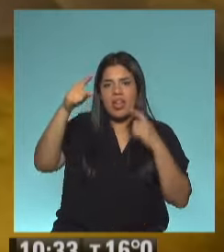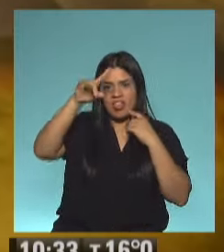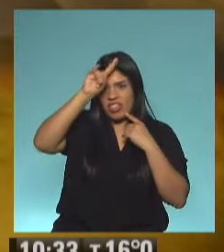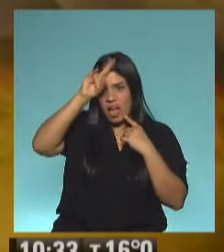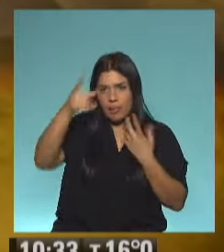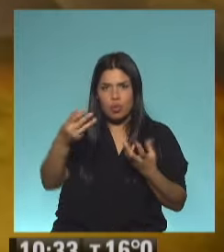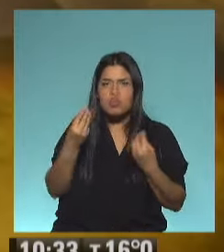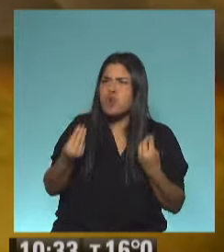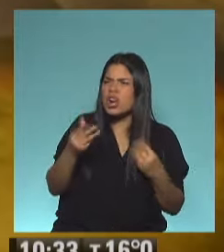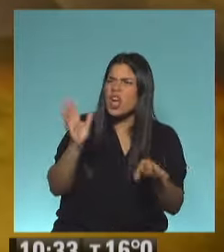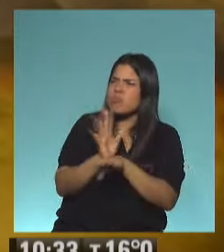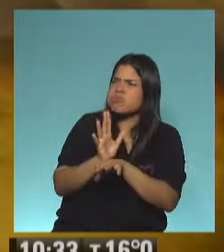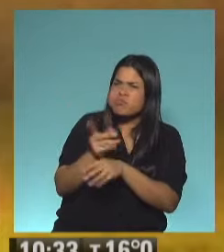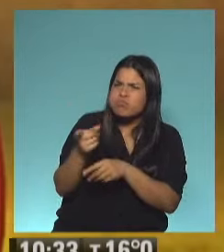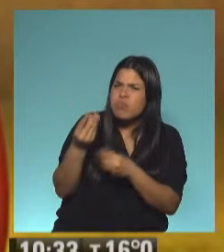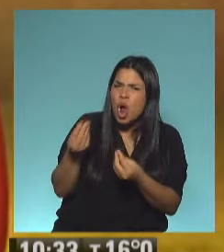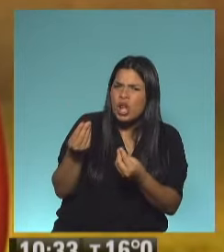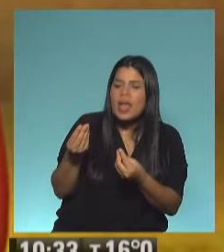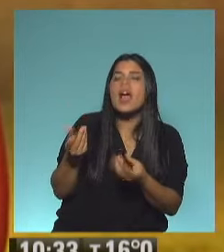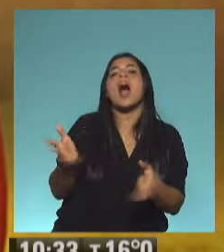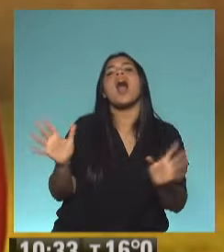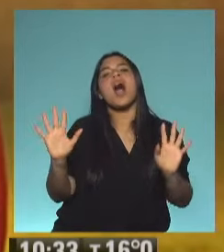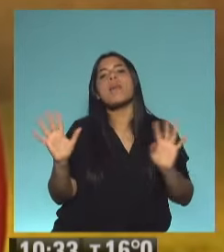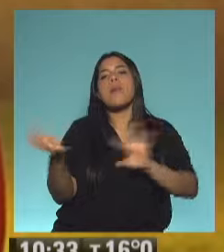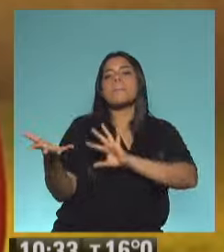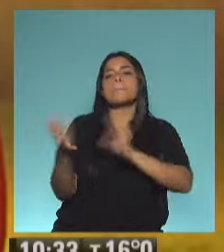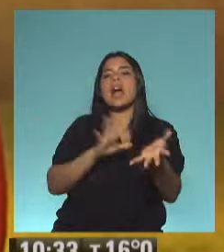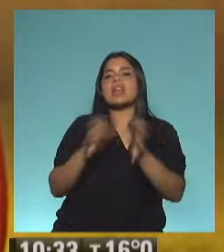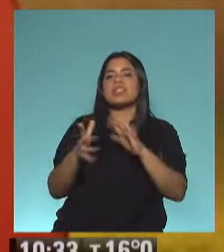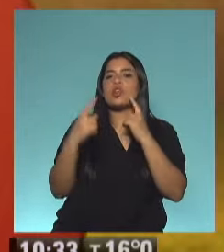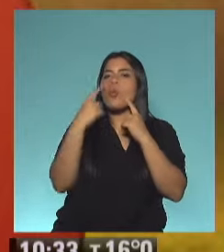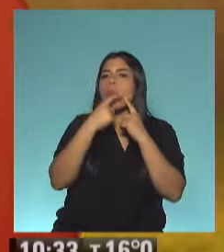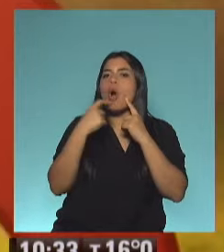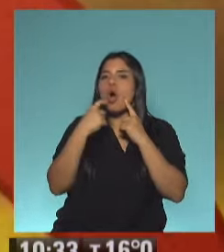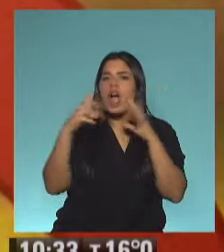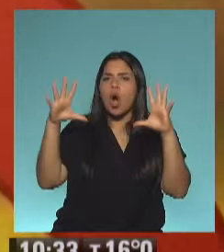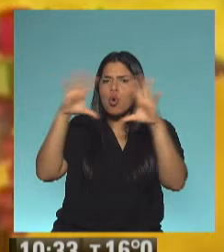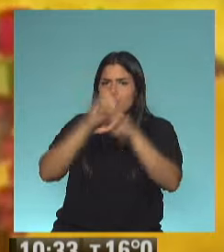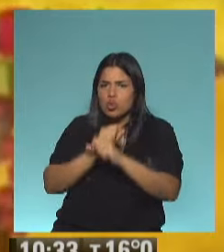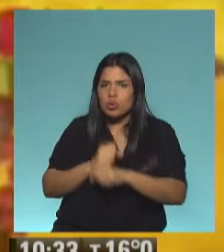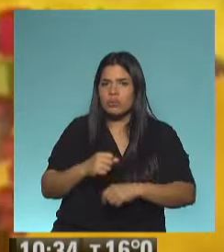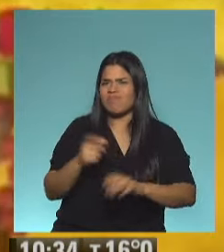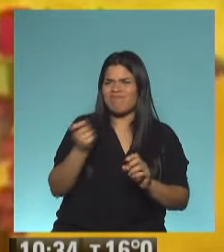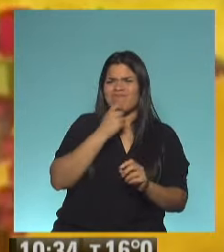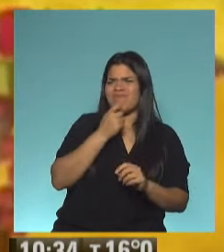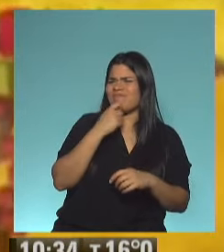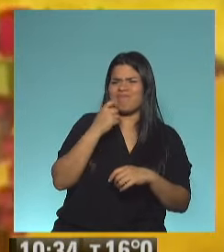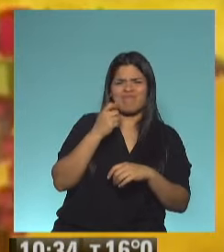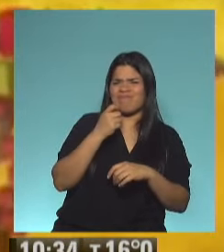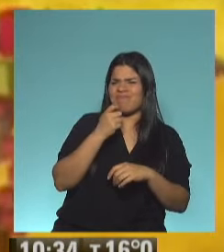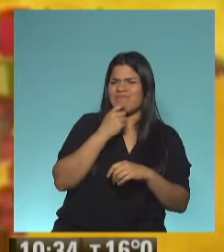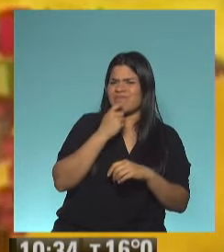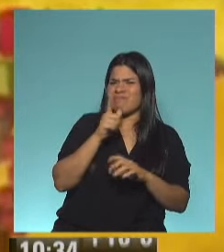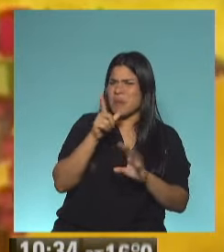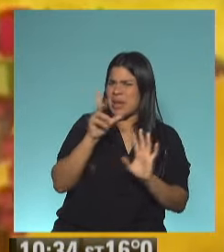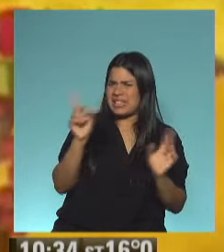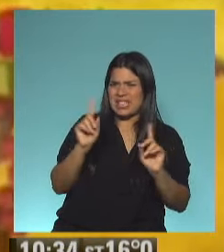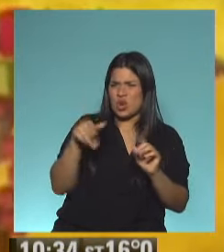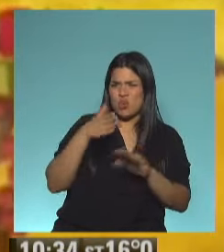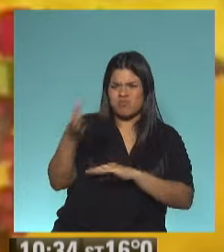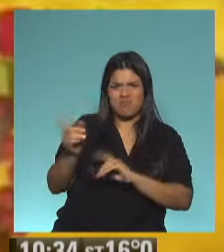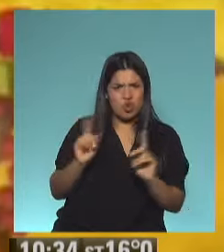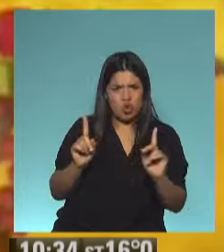y larga, ¿no? Mejor no vayamos ahí. ¿Y eso de allá qué es? Ese es el